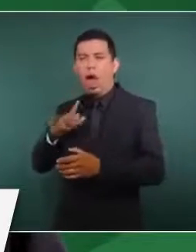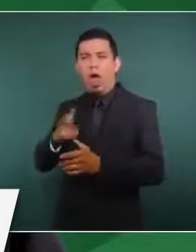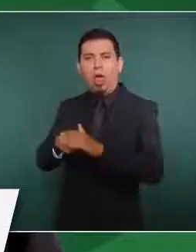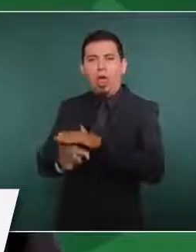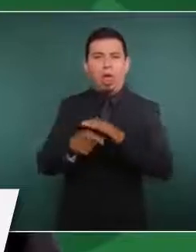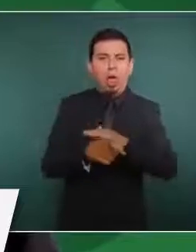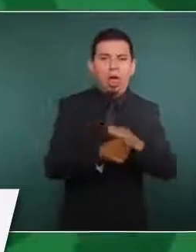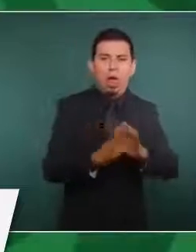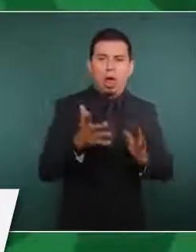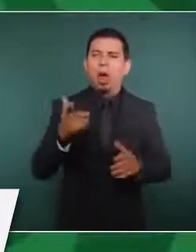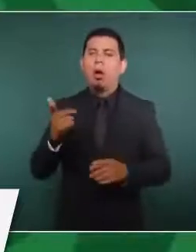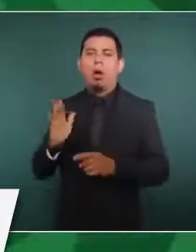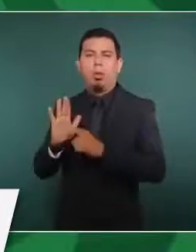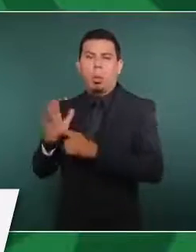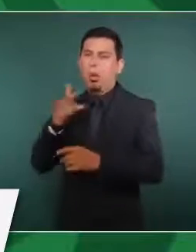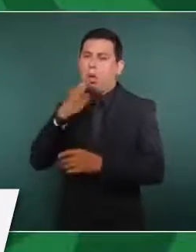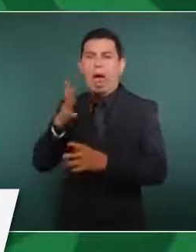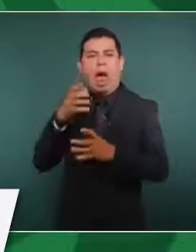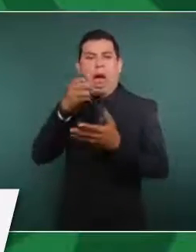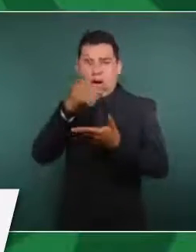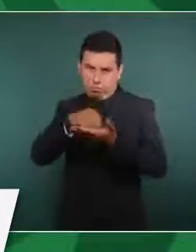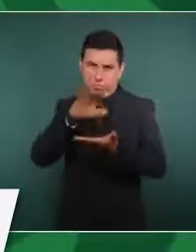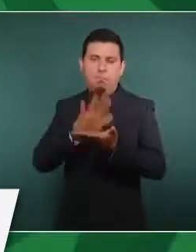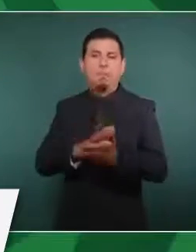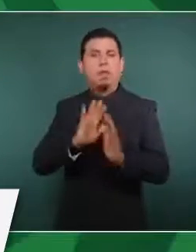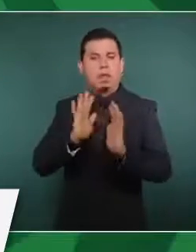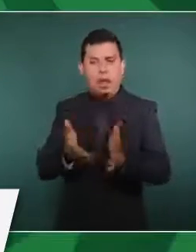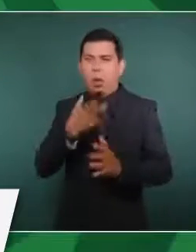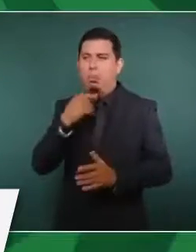Esto ya lleva algunos años.